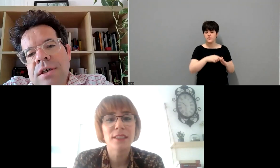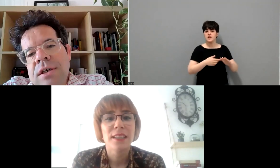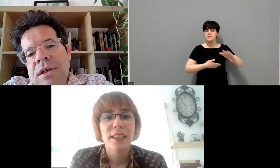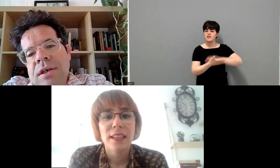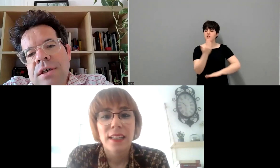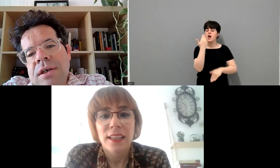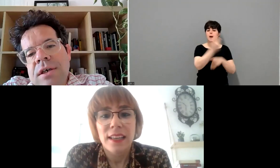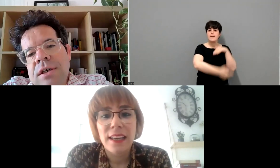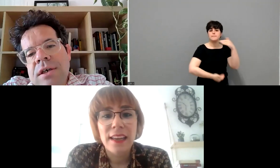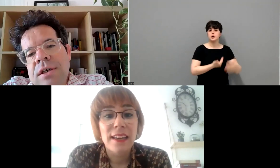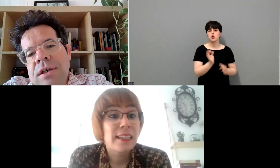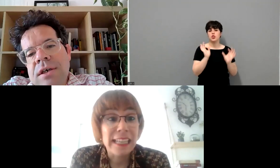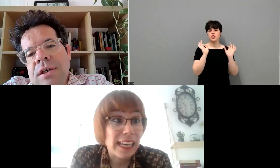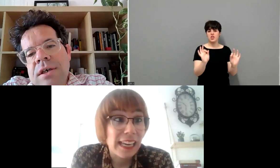proceso